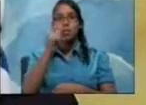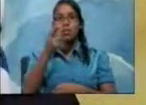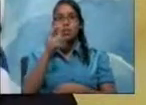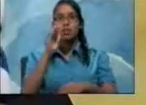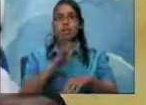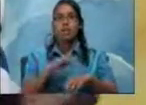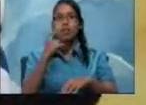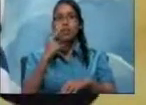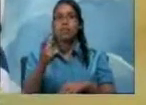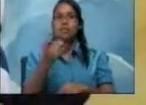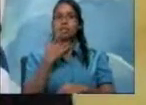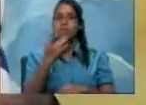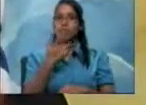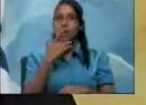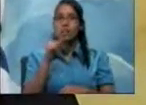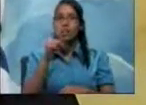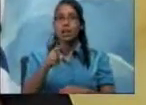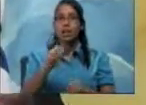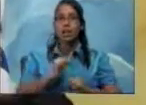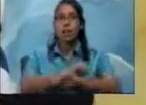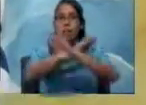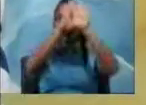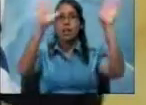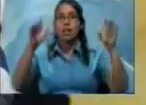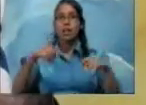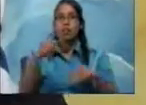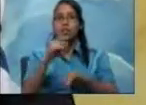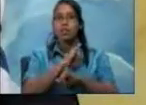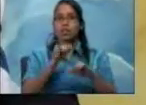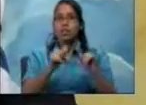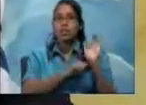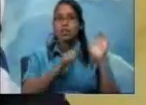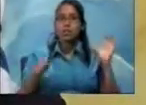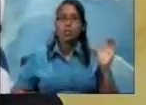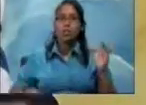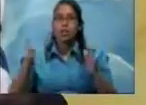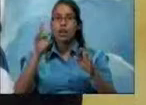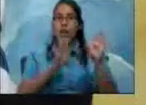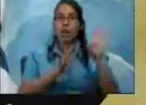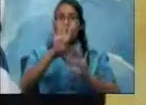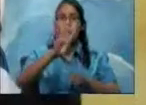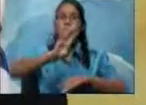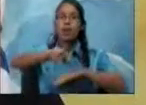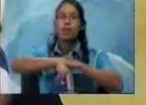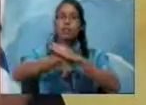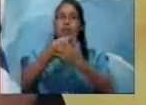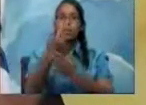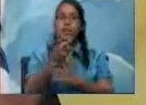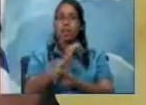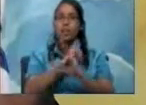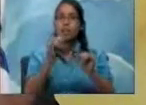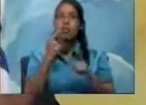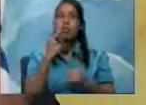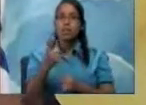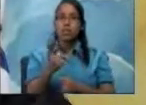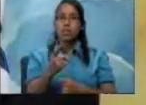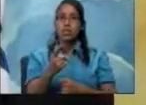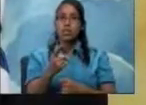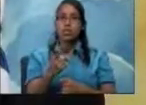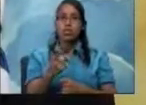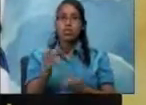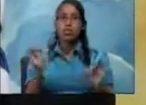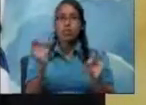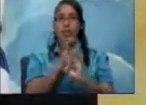decir algo en esa mañana cuando ya el señor se le aparece en la cuarta vigilia que él hubiese dicho Bueno de hecho lo dijeron